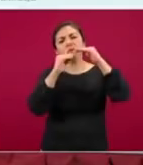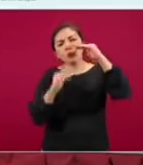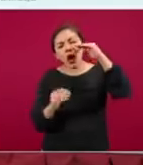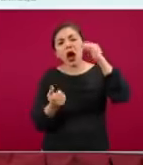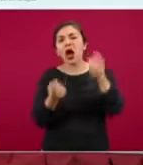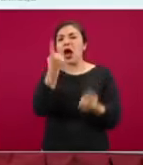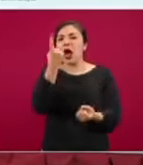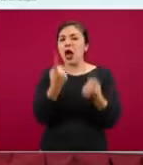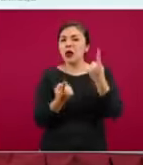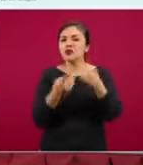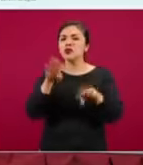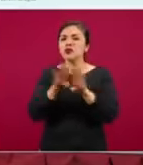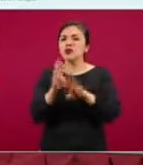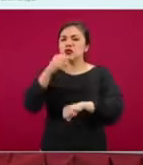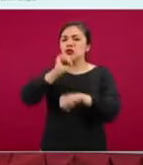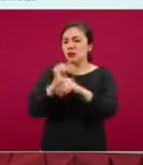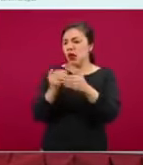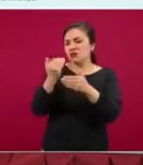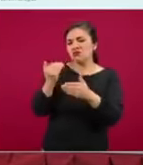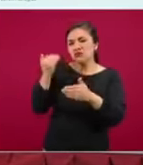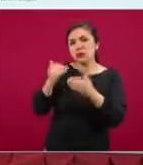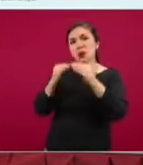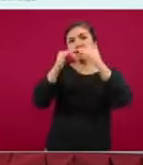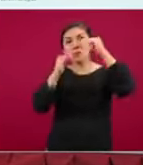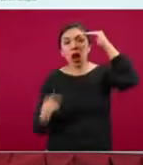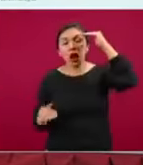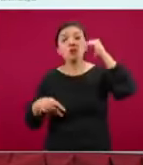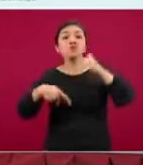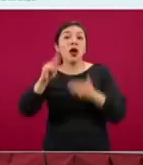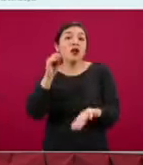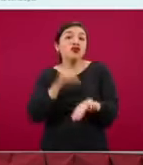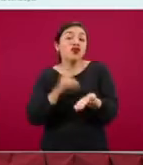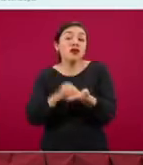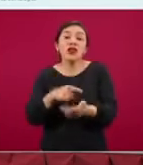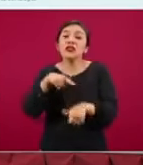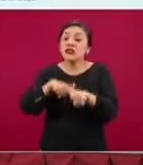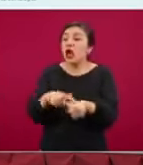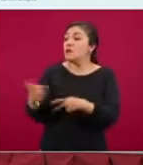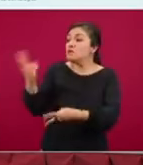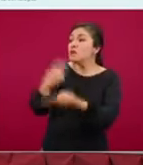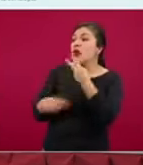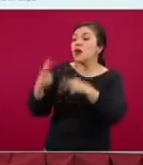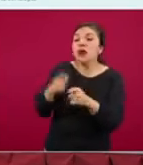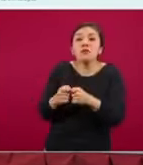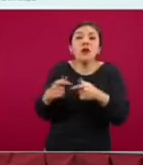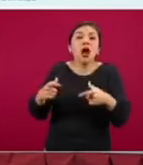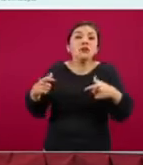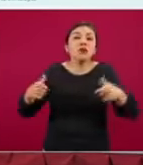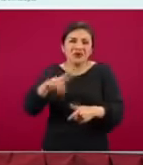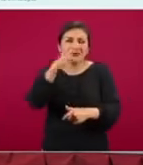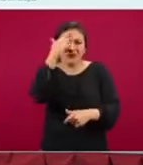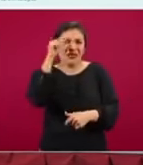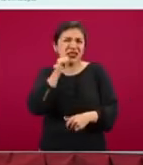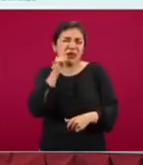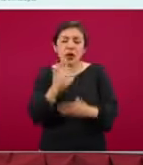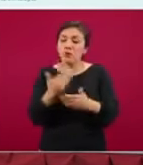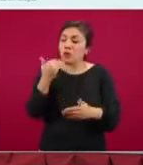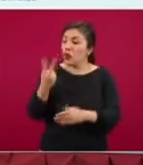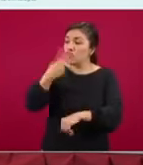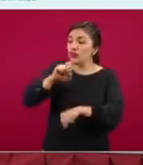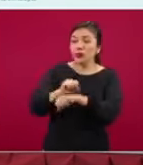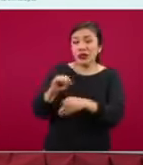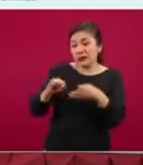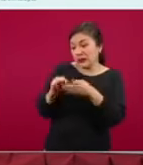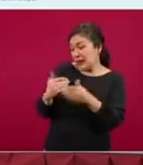caídas que tenemos en las últimas semanas, pero dado que los casos se siguen confirmando, recordemos que siempre las últimas semanas debemos de